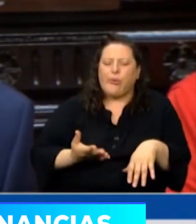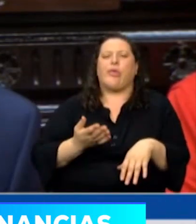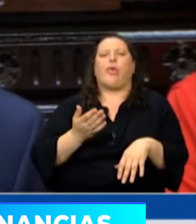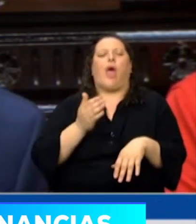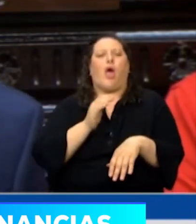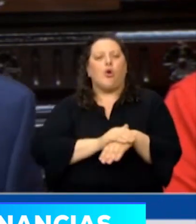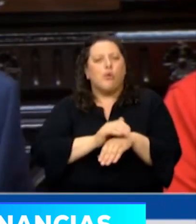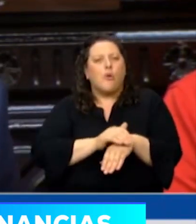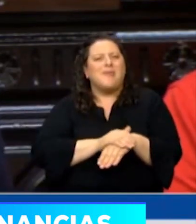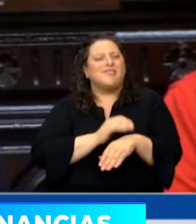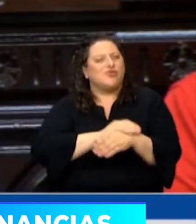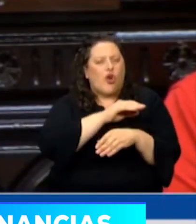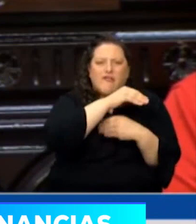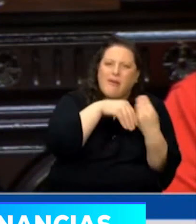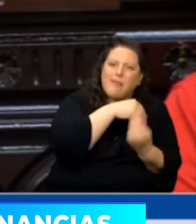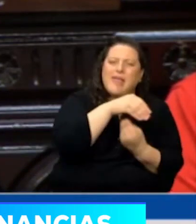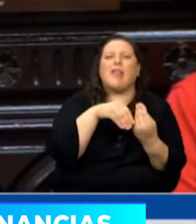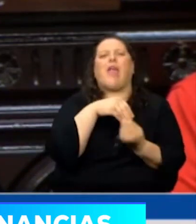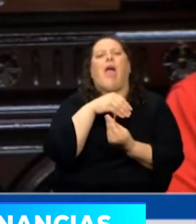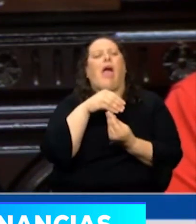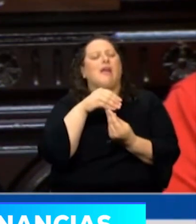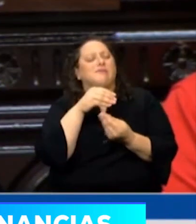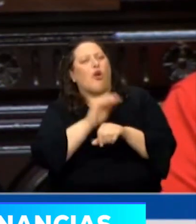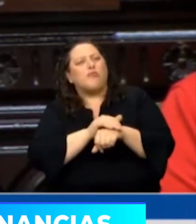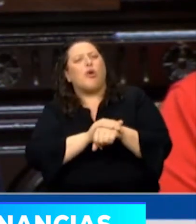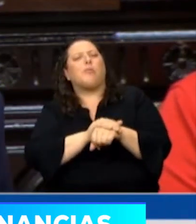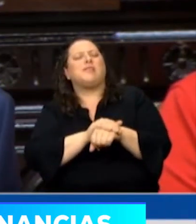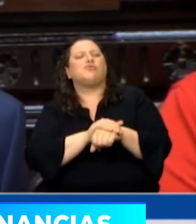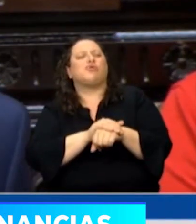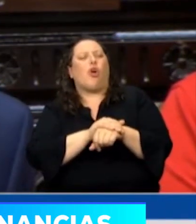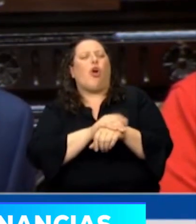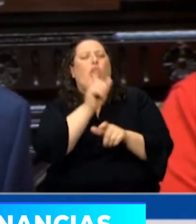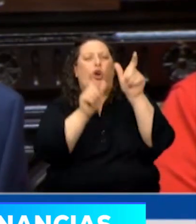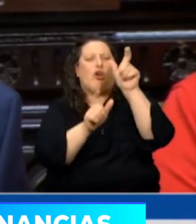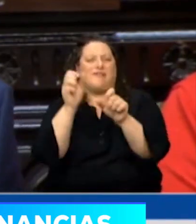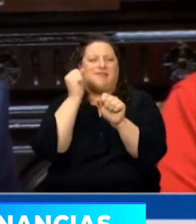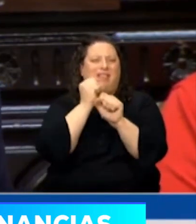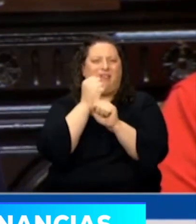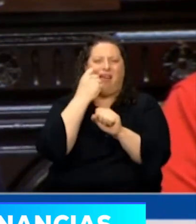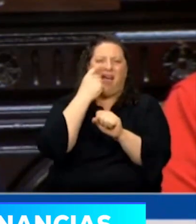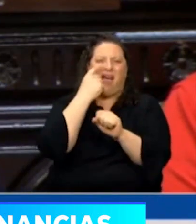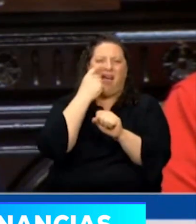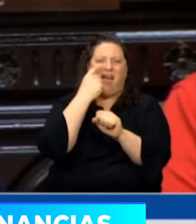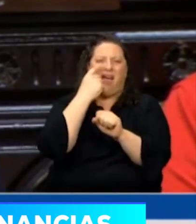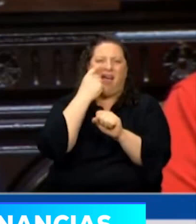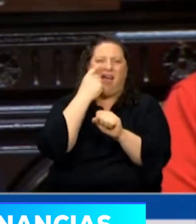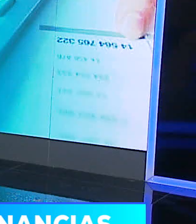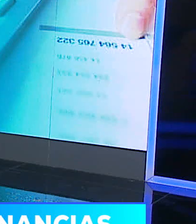compromiso con las familias y con un compromiso con las trabajadoras y los trabajadores.